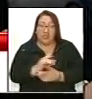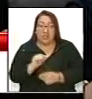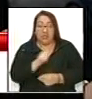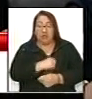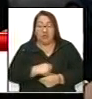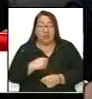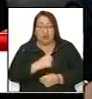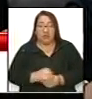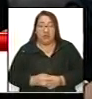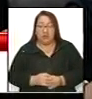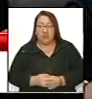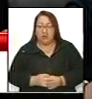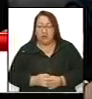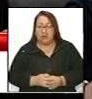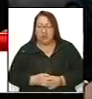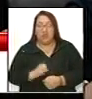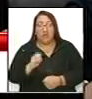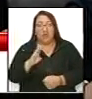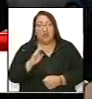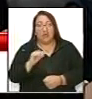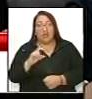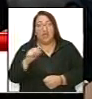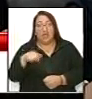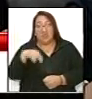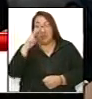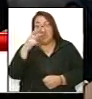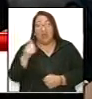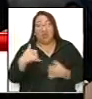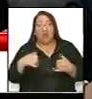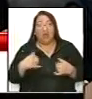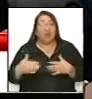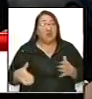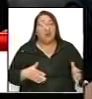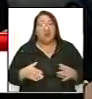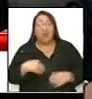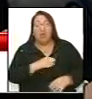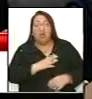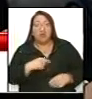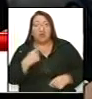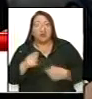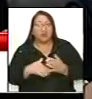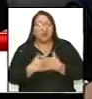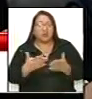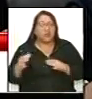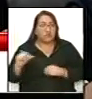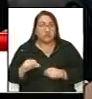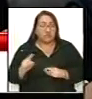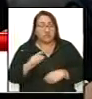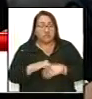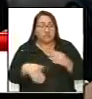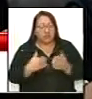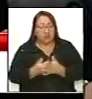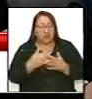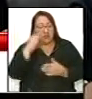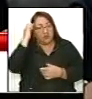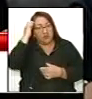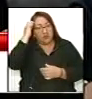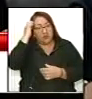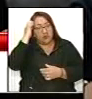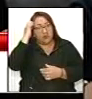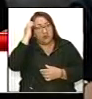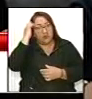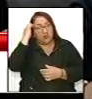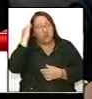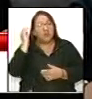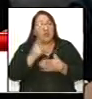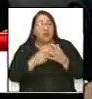lamentablemente, como decía Basadre, aquí en el Perú hay que juzgar a los gobernantes no solo por las cosas malas que han hecho, sino por todas las cosas buenas que pudieron hacer y que